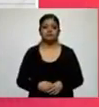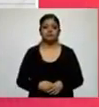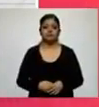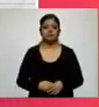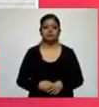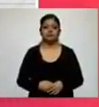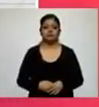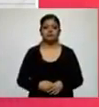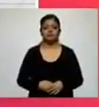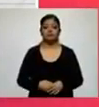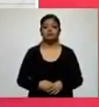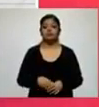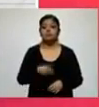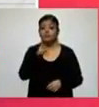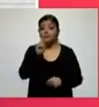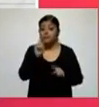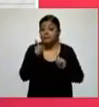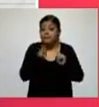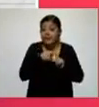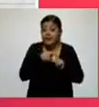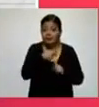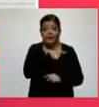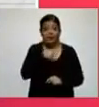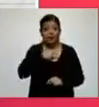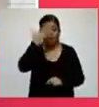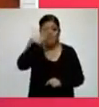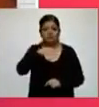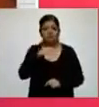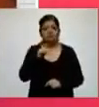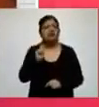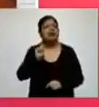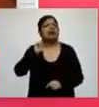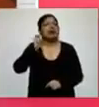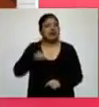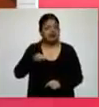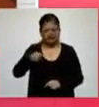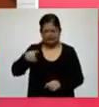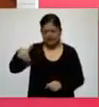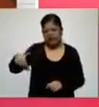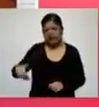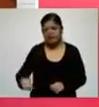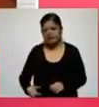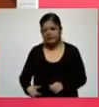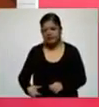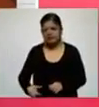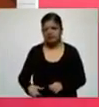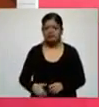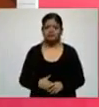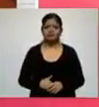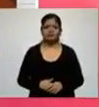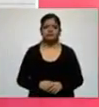Lo primero que tenemos que saber es ¿qué es un accidente?